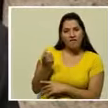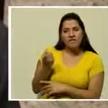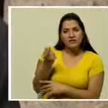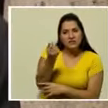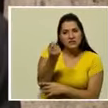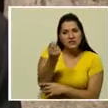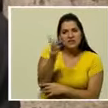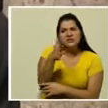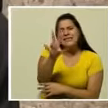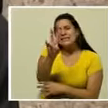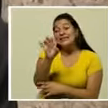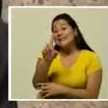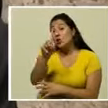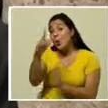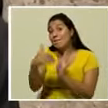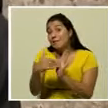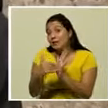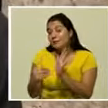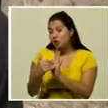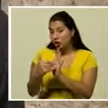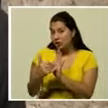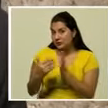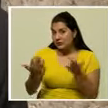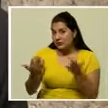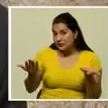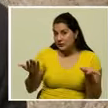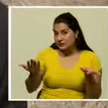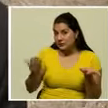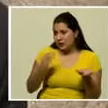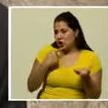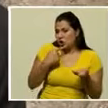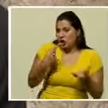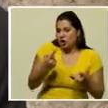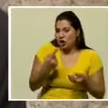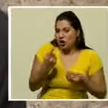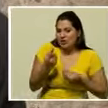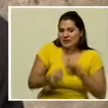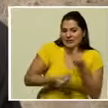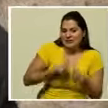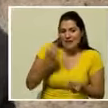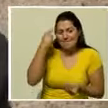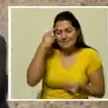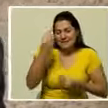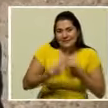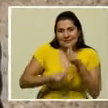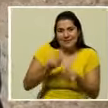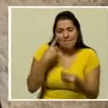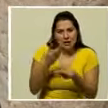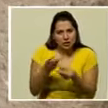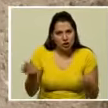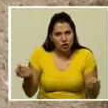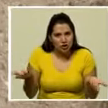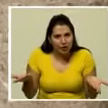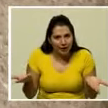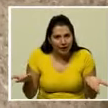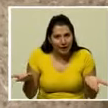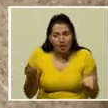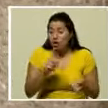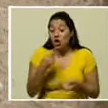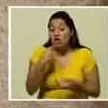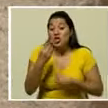más de 701.000 millones y no nos dijo cómo vamos a solucionarlo. No nos dijo cómo vamos a reactivar